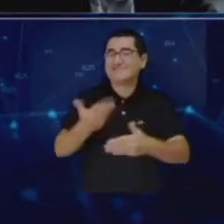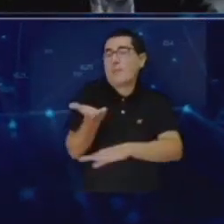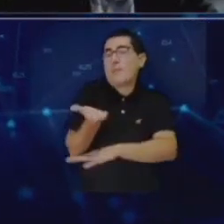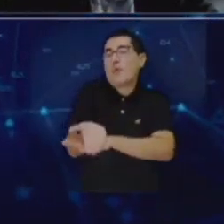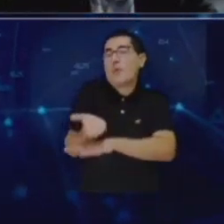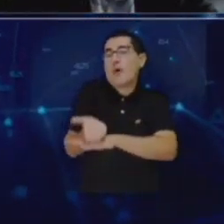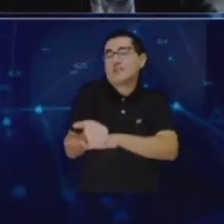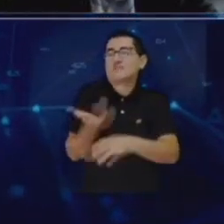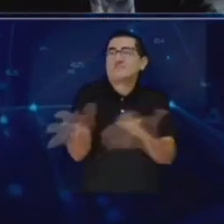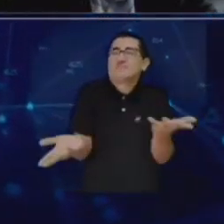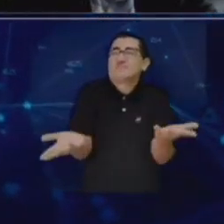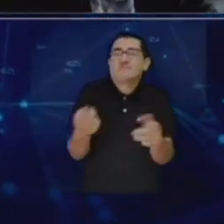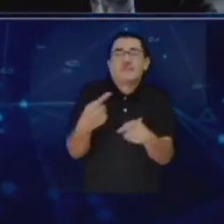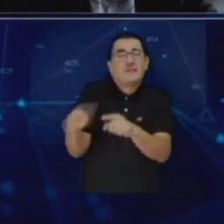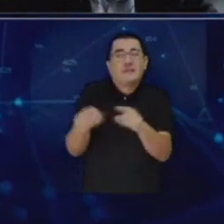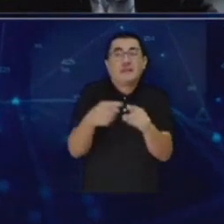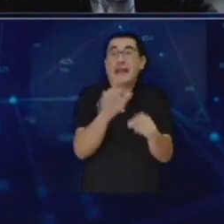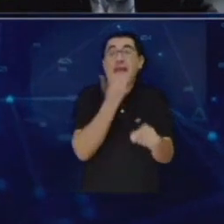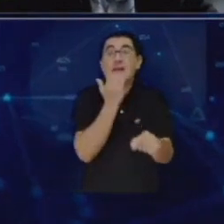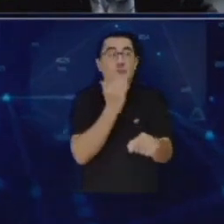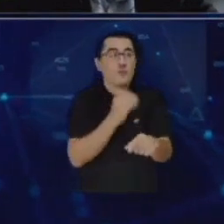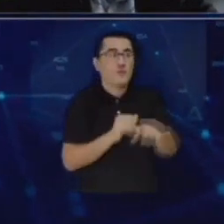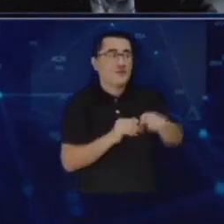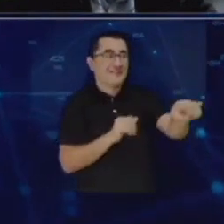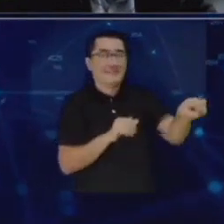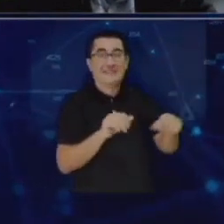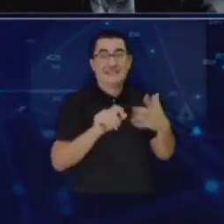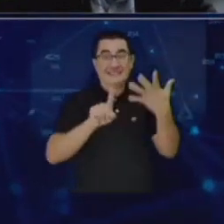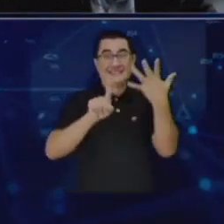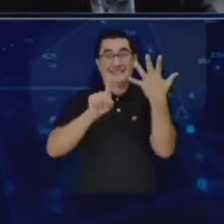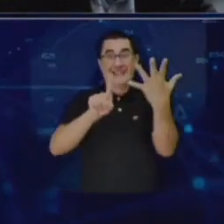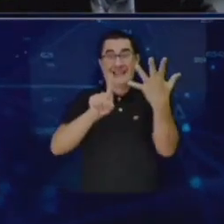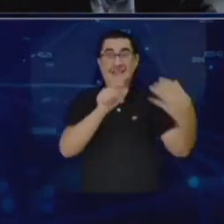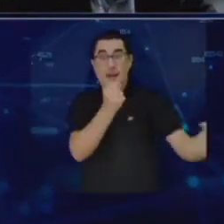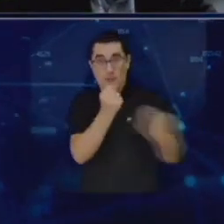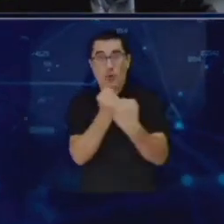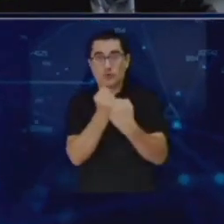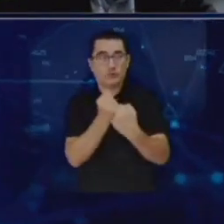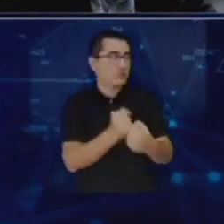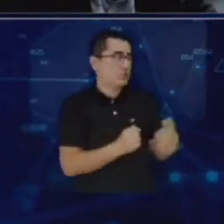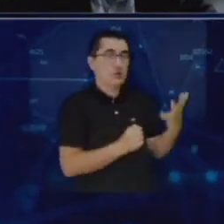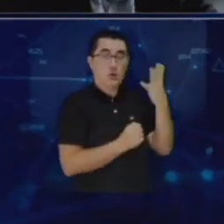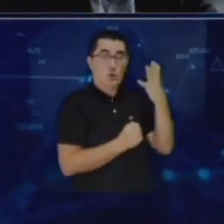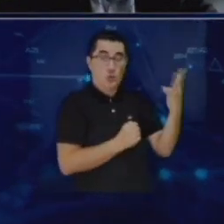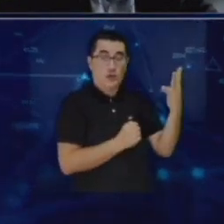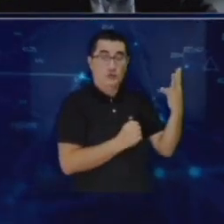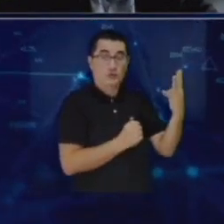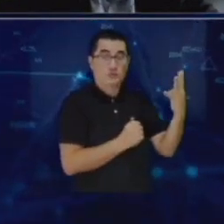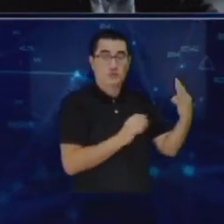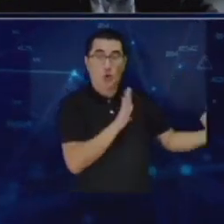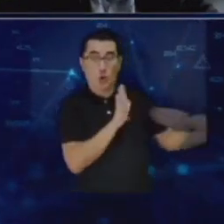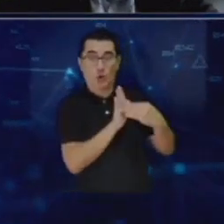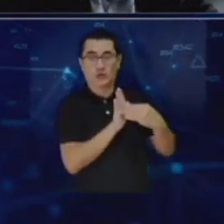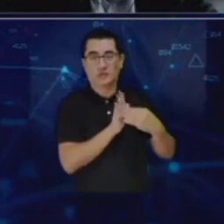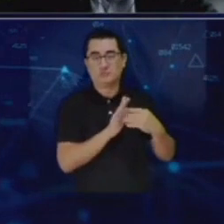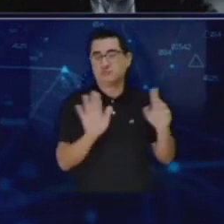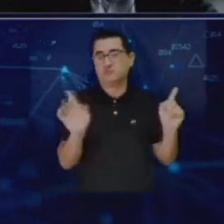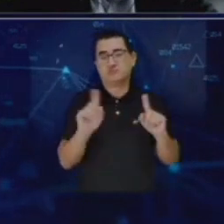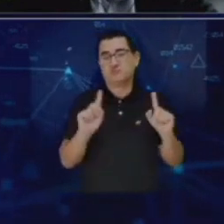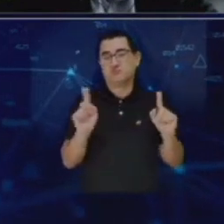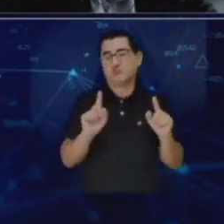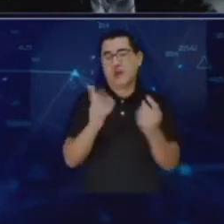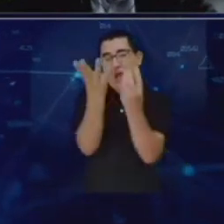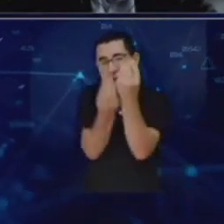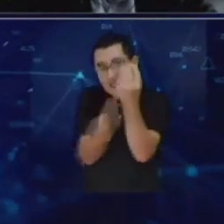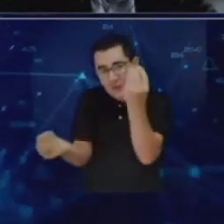tener 6 apoyos y 4 oposiciones, esta ya no podría alcanzar esa categoría. Por lo tanto, pues se